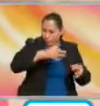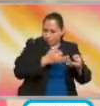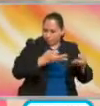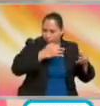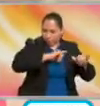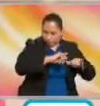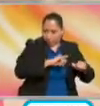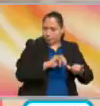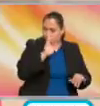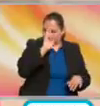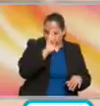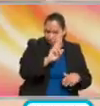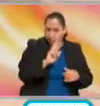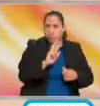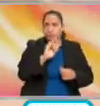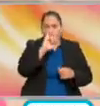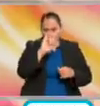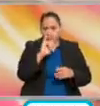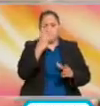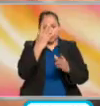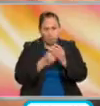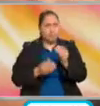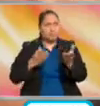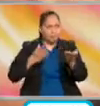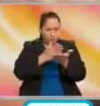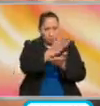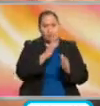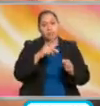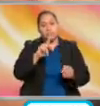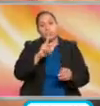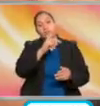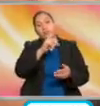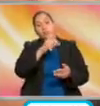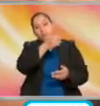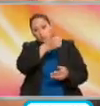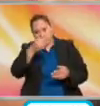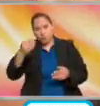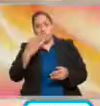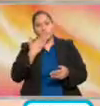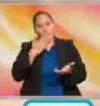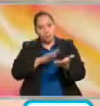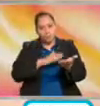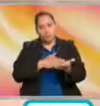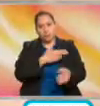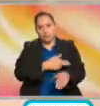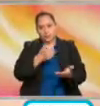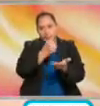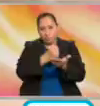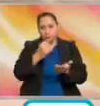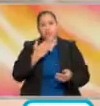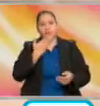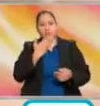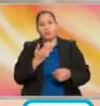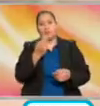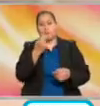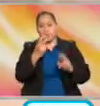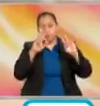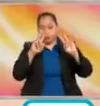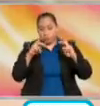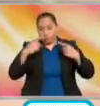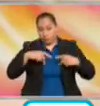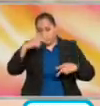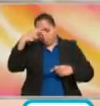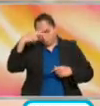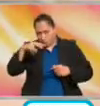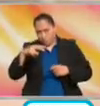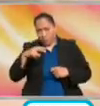que haber migración, pero de manera legal, ¿no? Claro. Porque este tema a los mexicanos